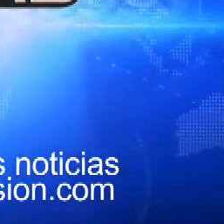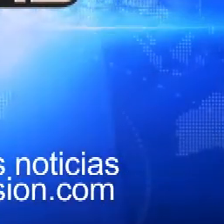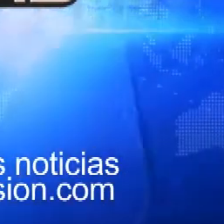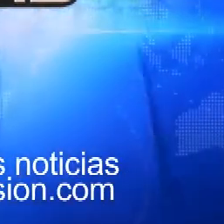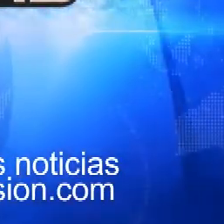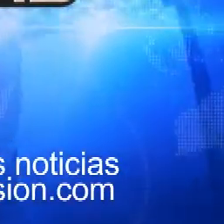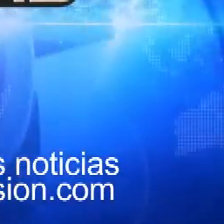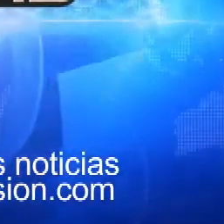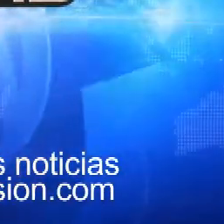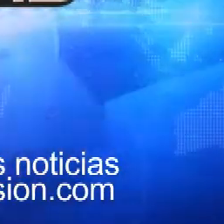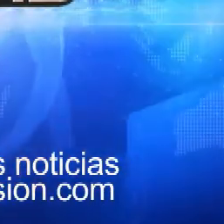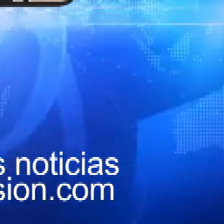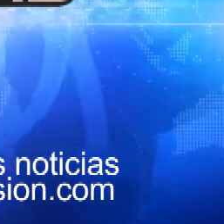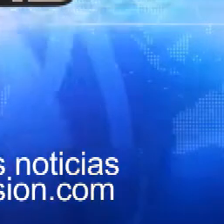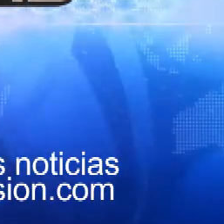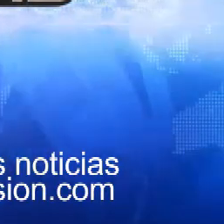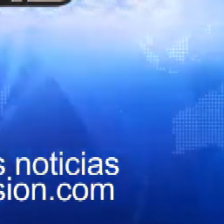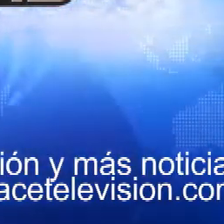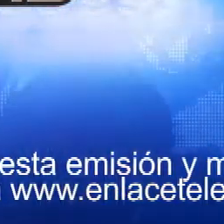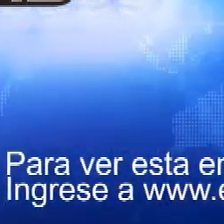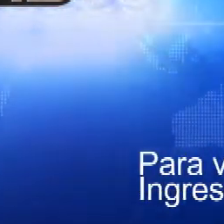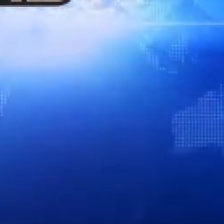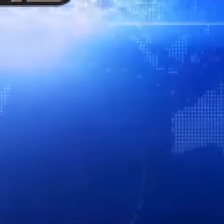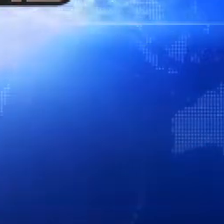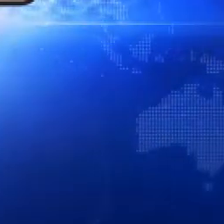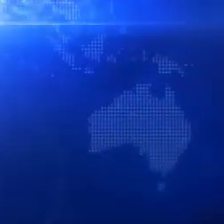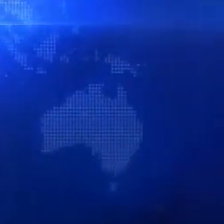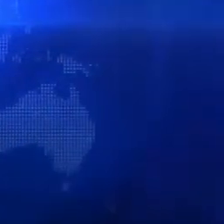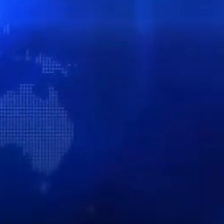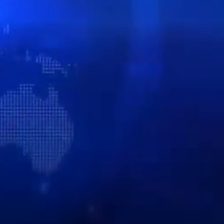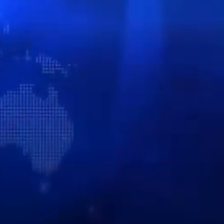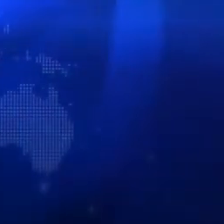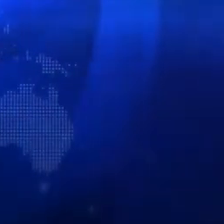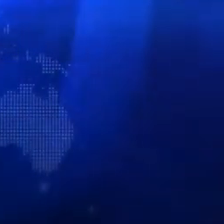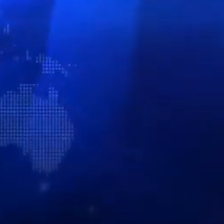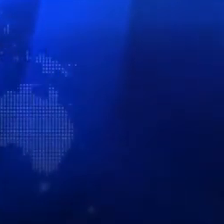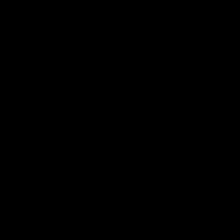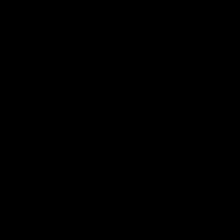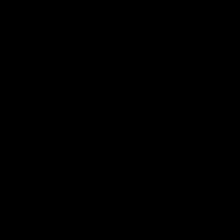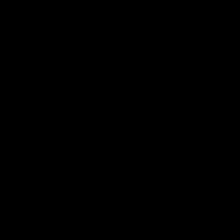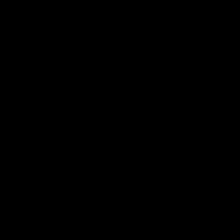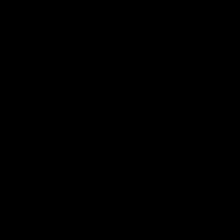ayúdete loco que se ha enamorado de la hembra maldita.